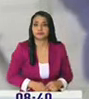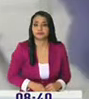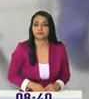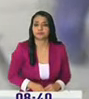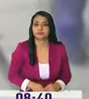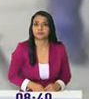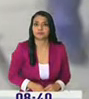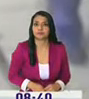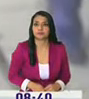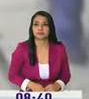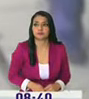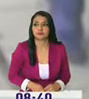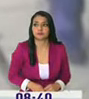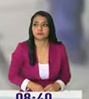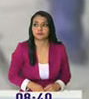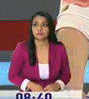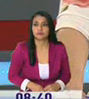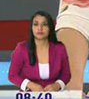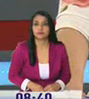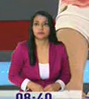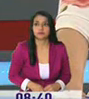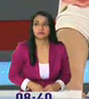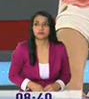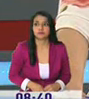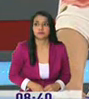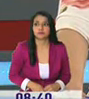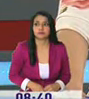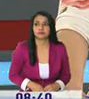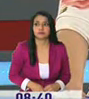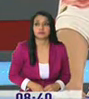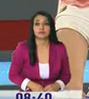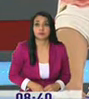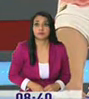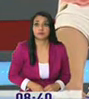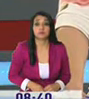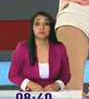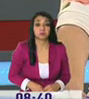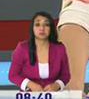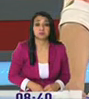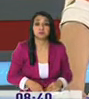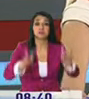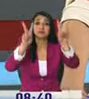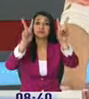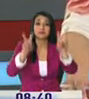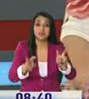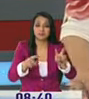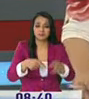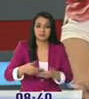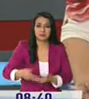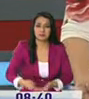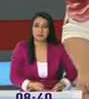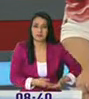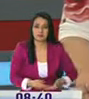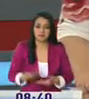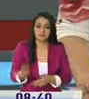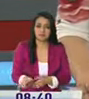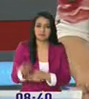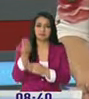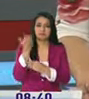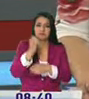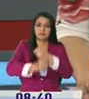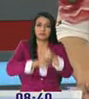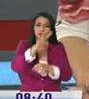Informó Iván Casamen. Y en medio de una fuerte polémica por el caso de una recién nacida que fue secuestrada en el